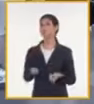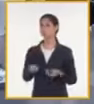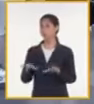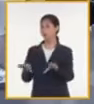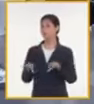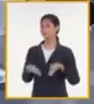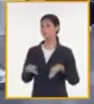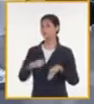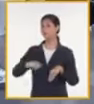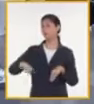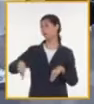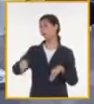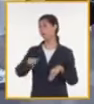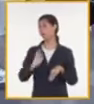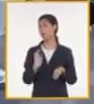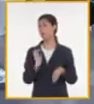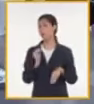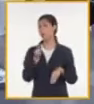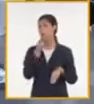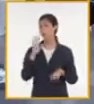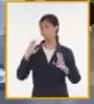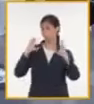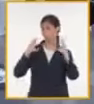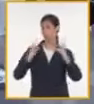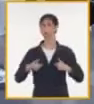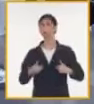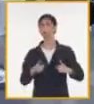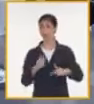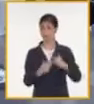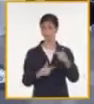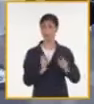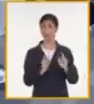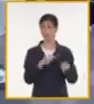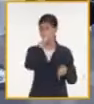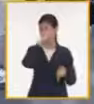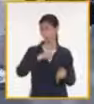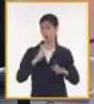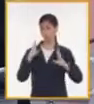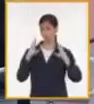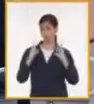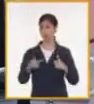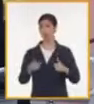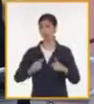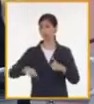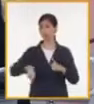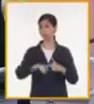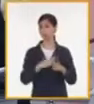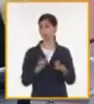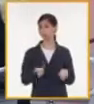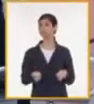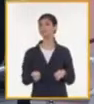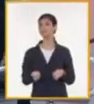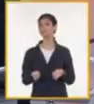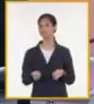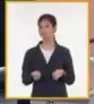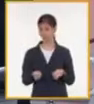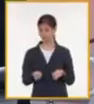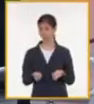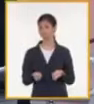viniera en gana Aunque ellos sabían perfectamente porque después después cuando salían los informes el FBI estaba informado tenía gente